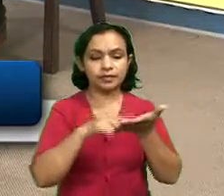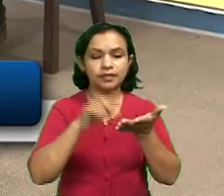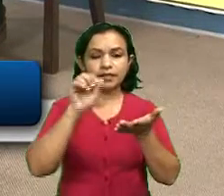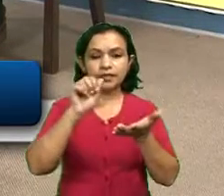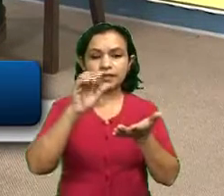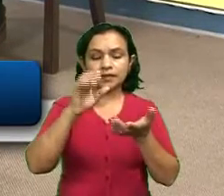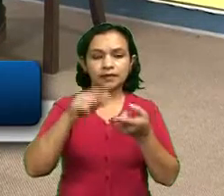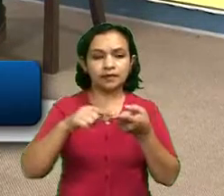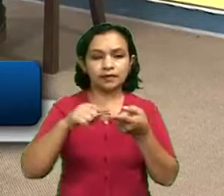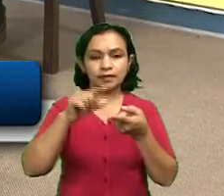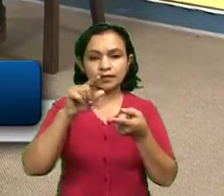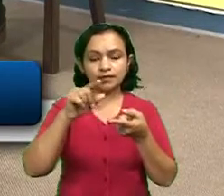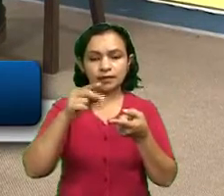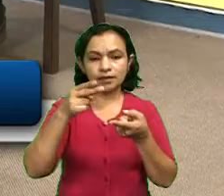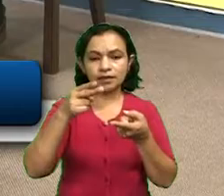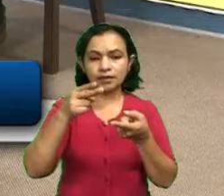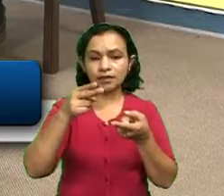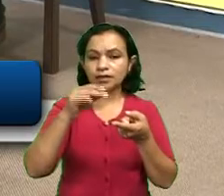acetaminofén, ibuprofeno,